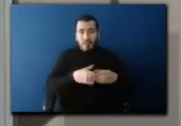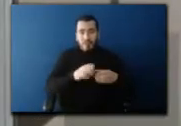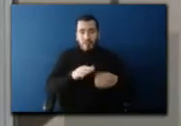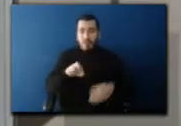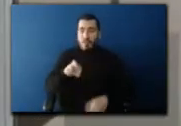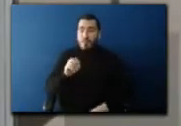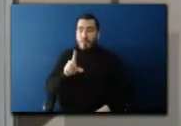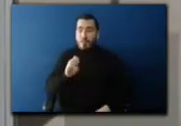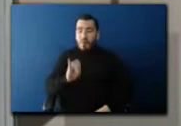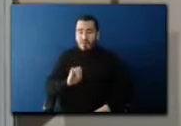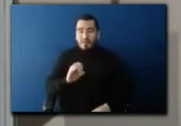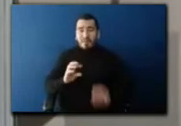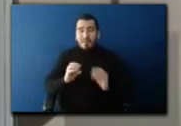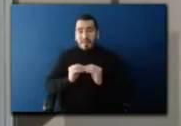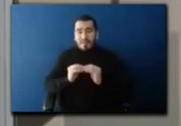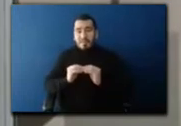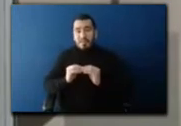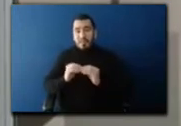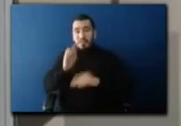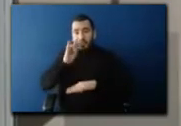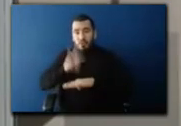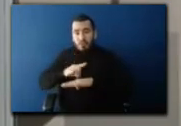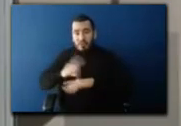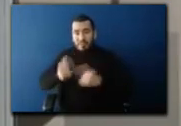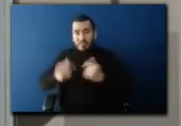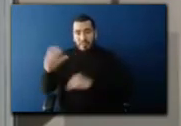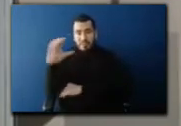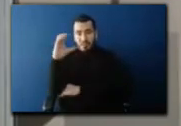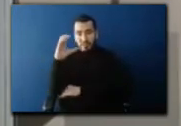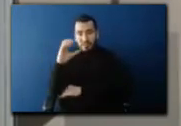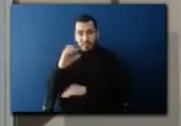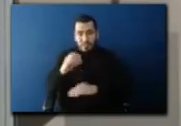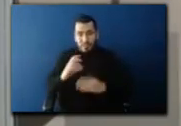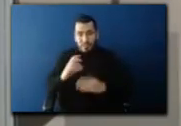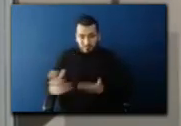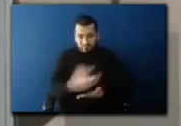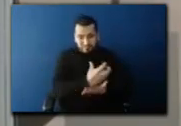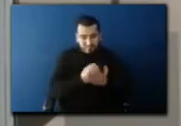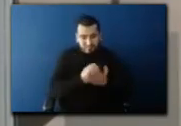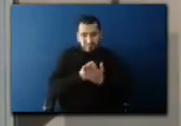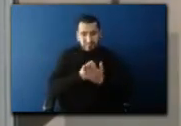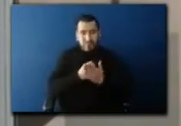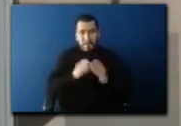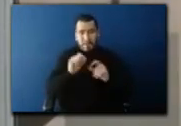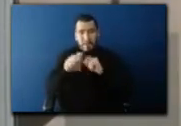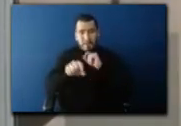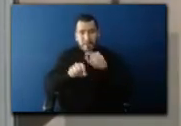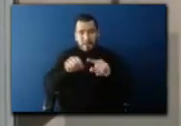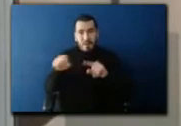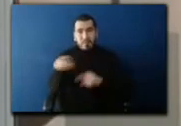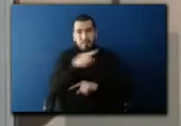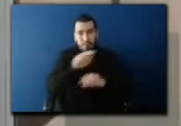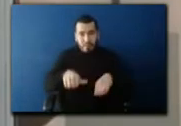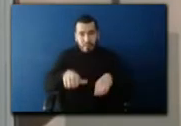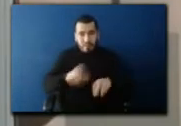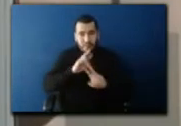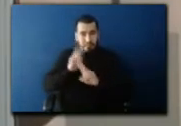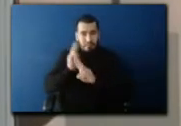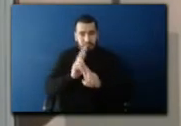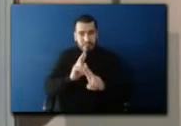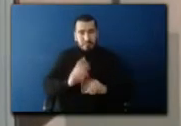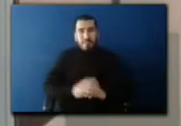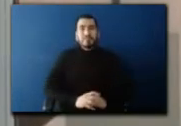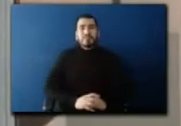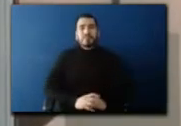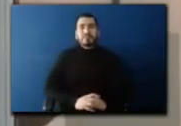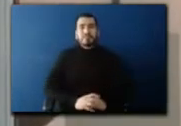y de la Superintendencia Financiera los están leyendo para que el superintendente pueda responder a sus preguntas. Damos inicio entonces.